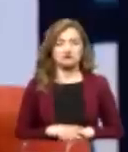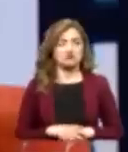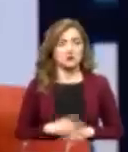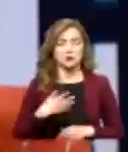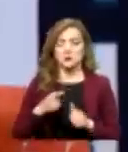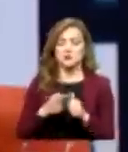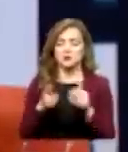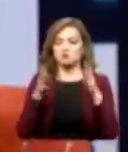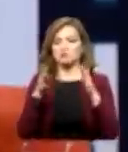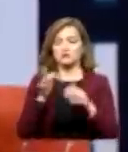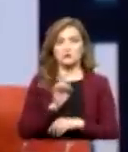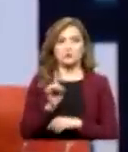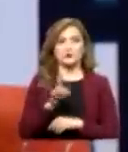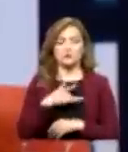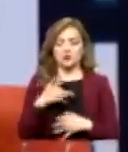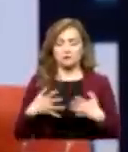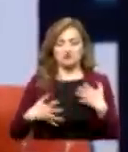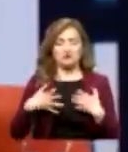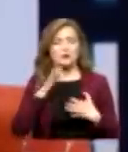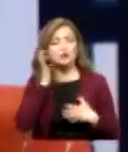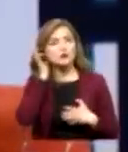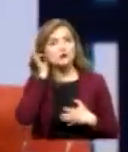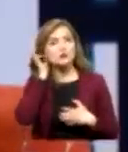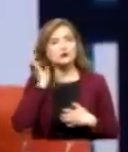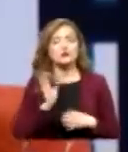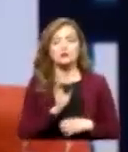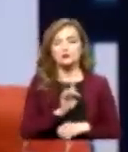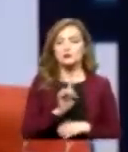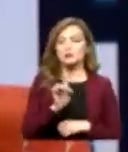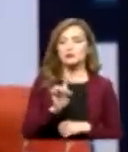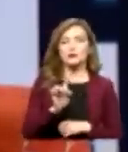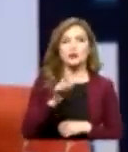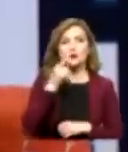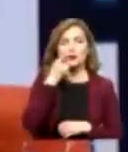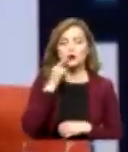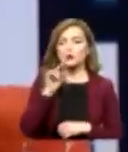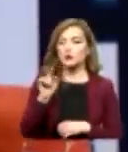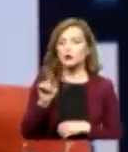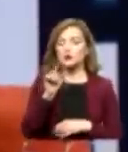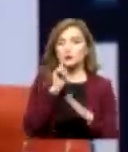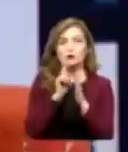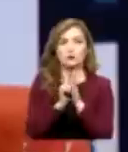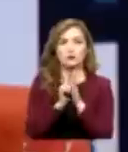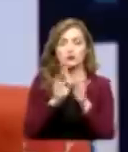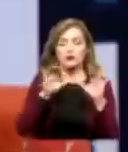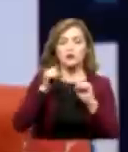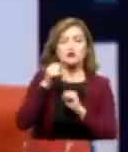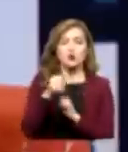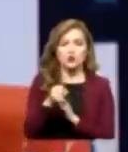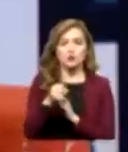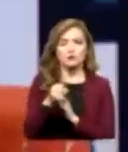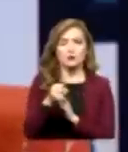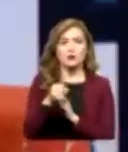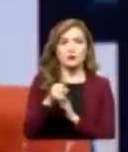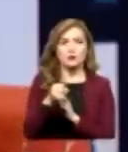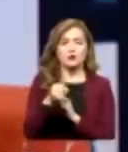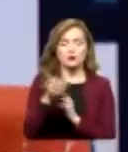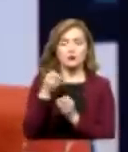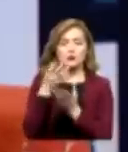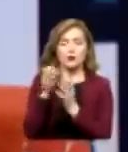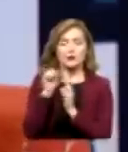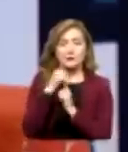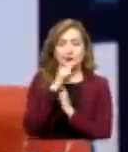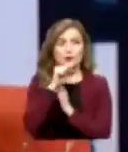me encontré, y sí que me indignó como mujer, fue acercarme y decirle al señor que vengo a poner una denuncia de violación. Cuando le comencé a narrar la